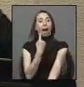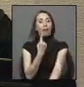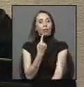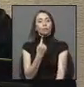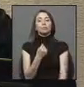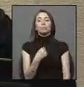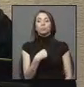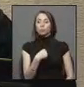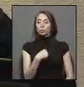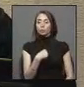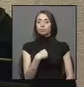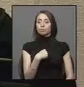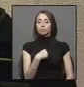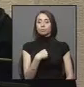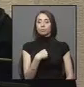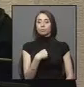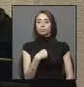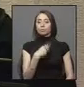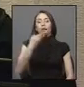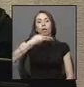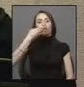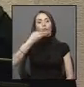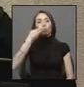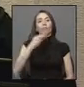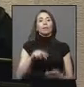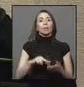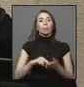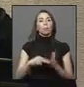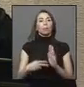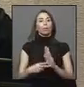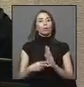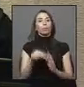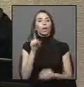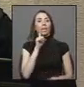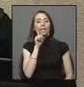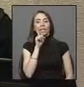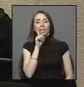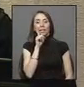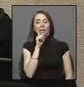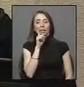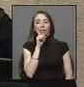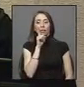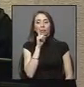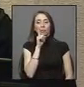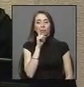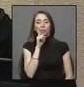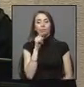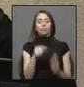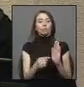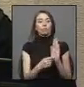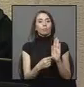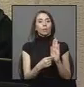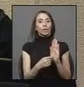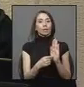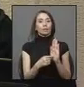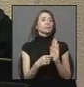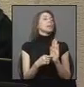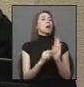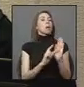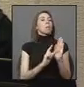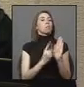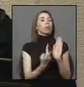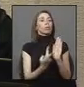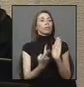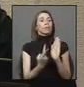a concentrar en los problemas que tiene esta modificación que se hace a la ley de